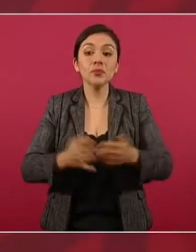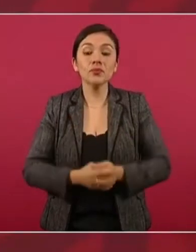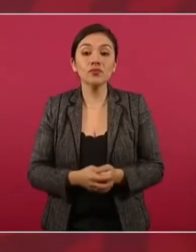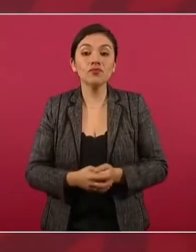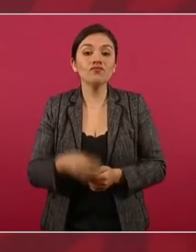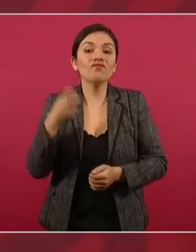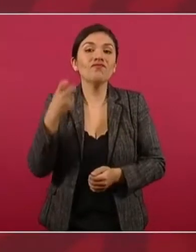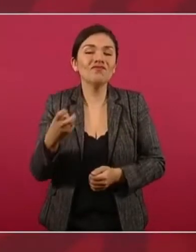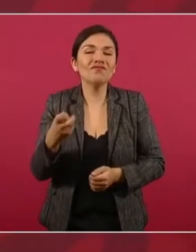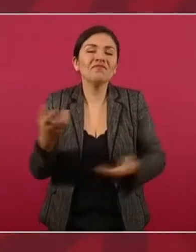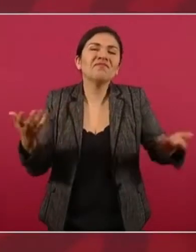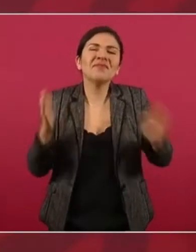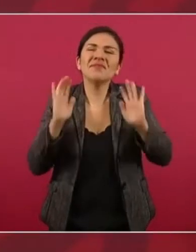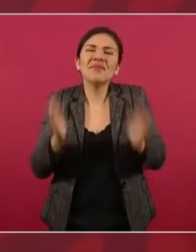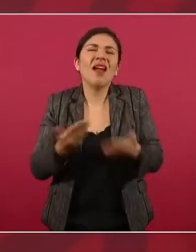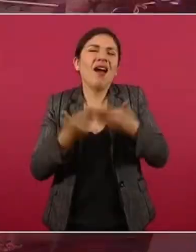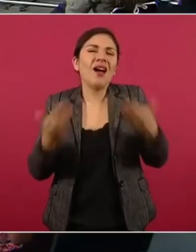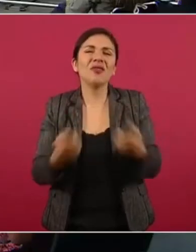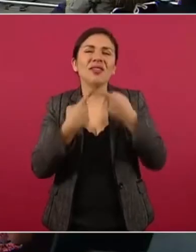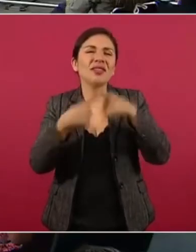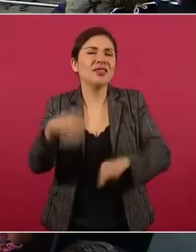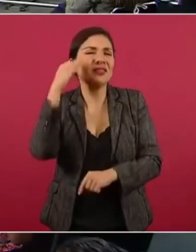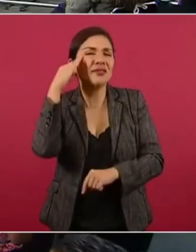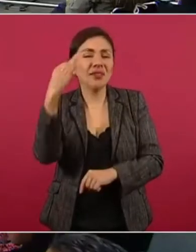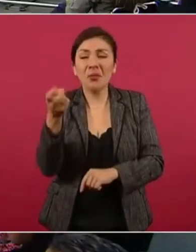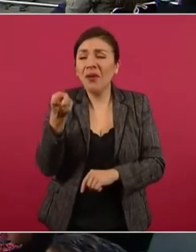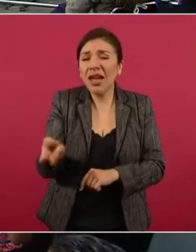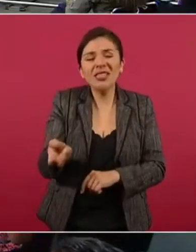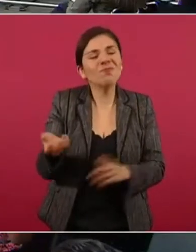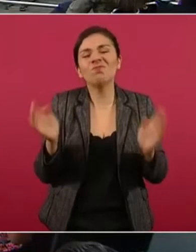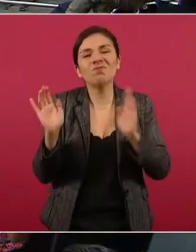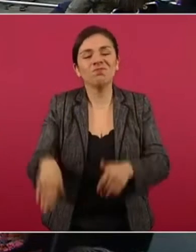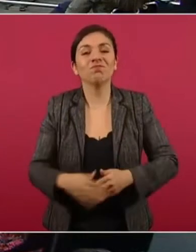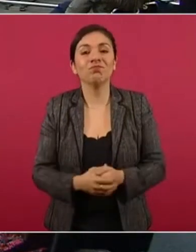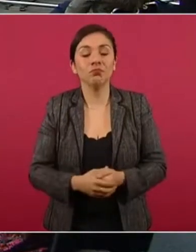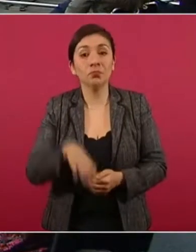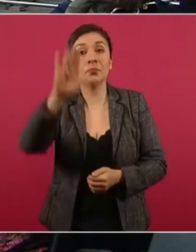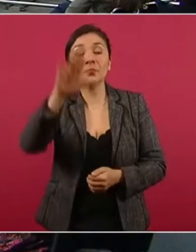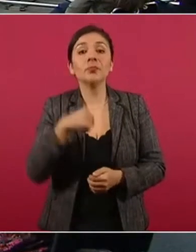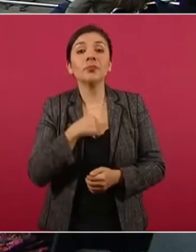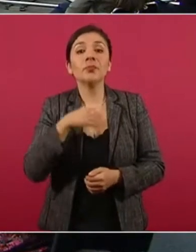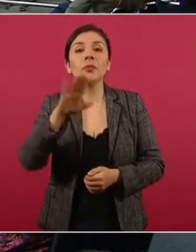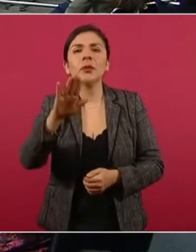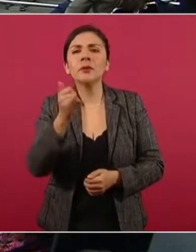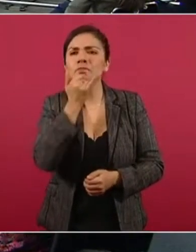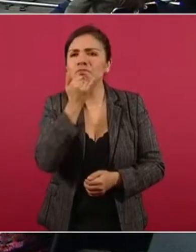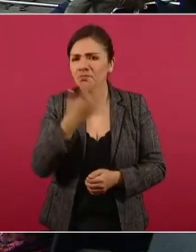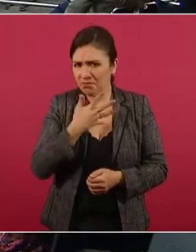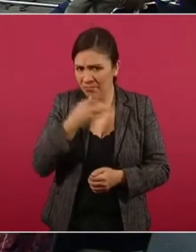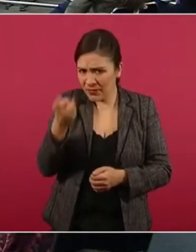ya son otros tiempos, ya eso ya no funciona. Bueno, en una segunda pregunta. ¿Tienes ahí el